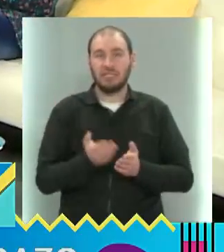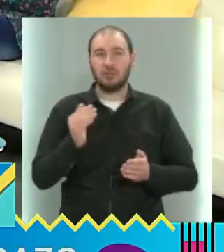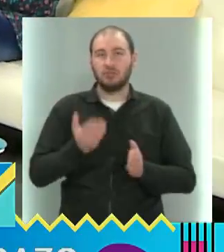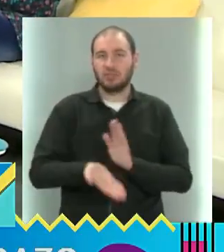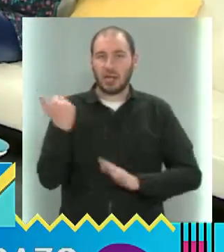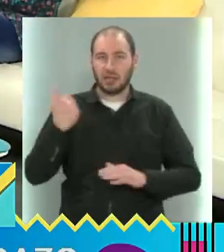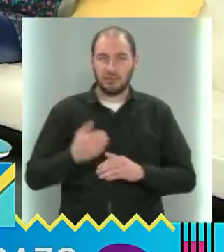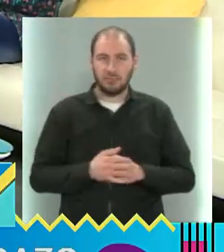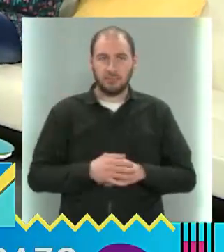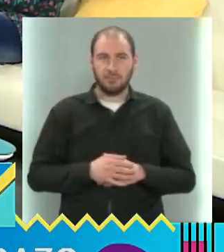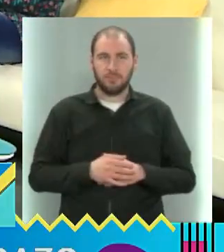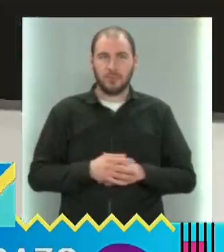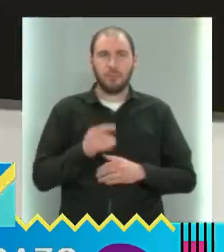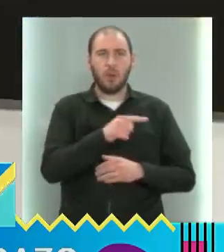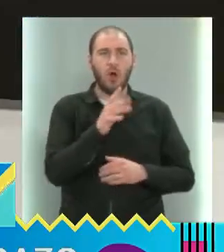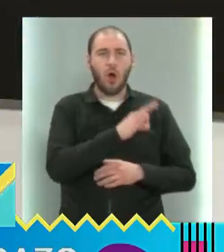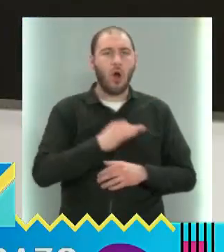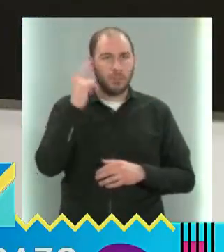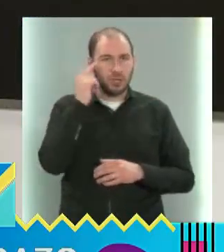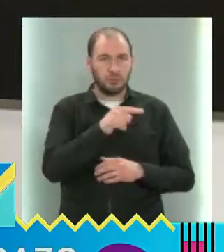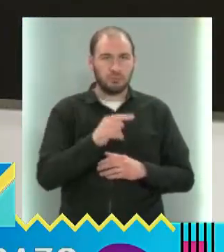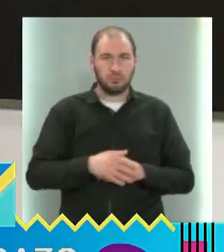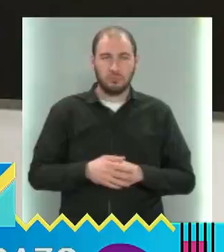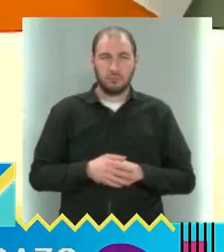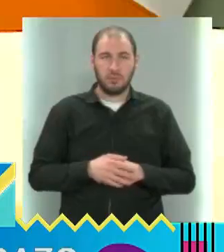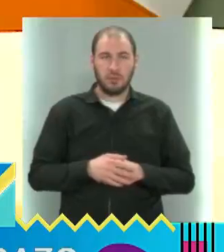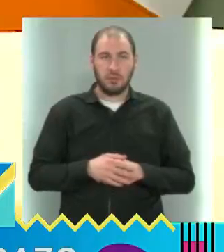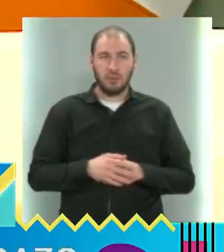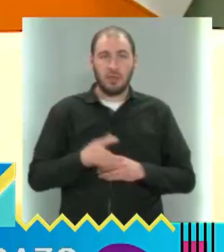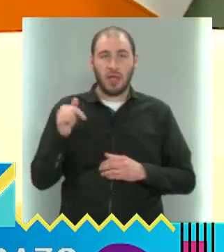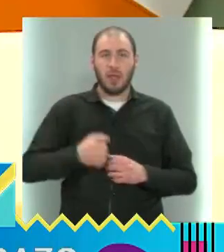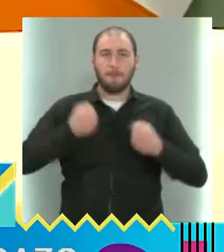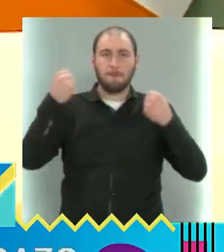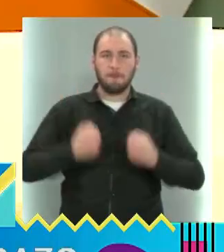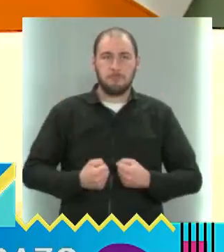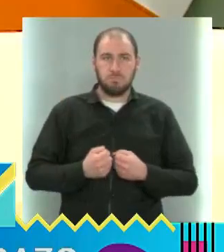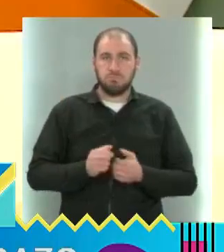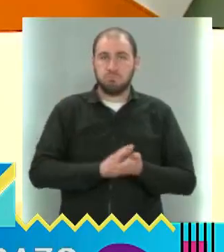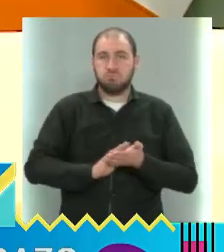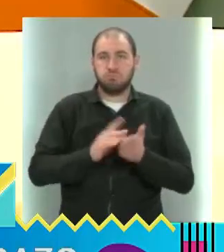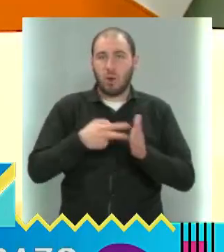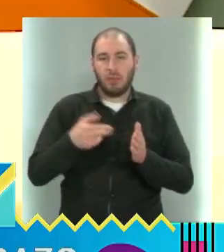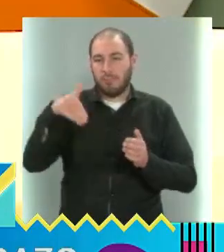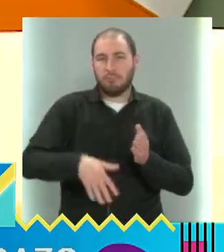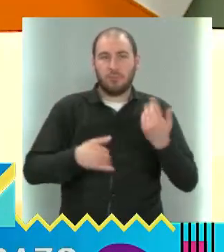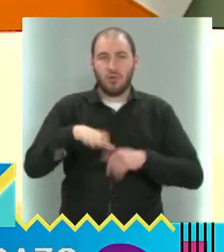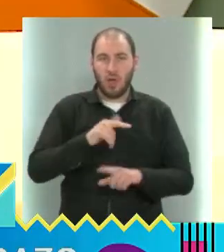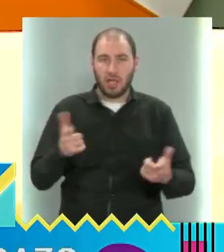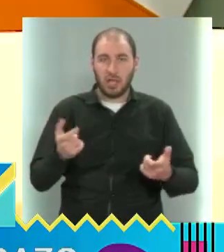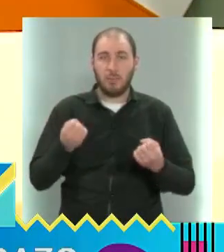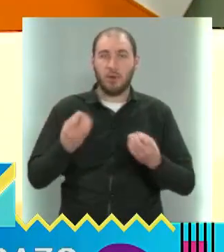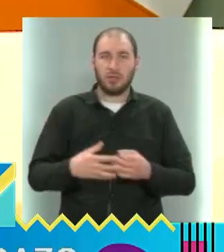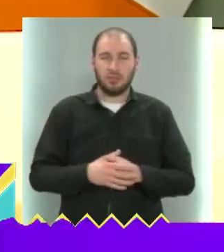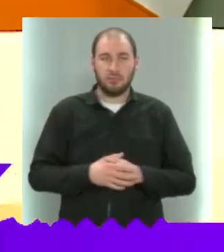despenalización? ¿Qué opinión te merece esa postura? Bueno, la verdad es que es una postura que no resuelve el problema de fondo, digamos, porque si